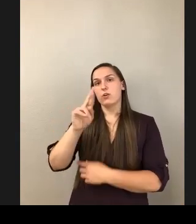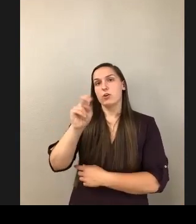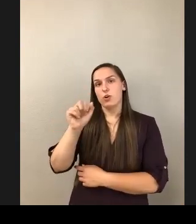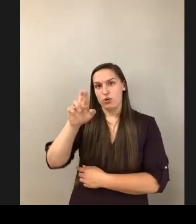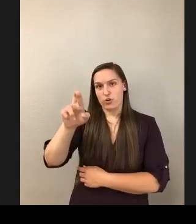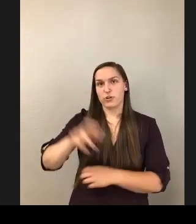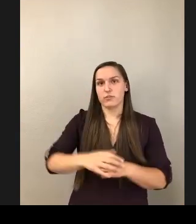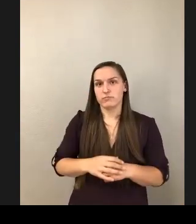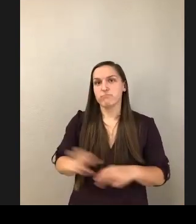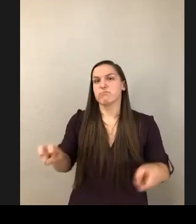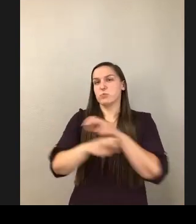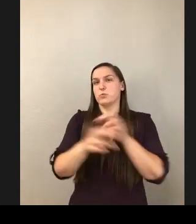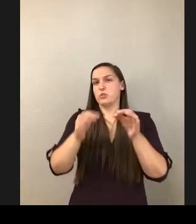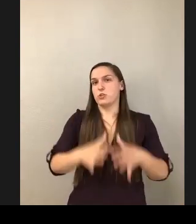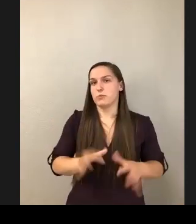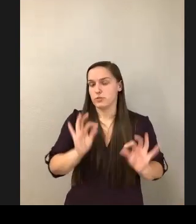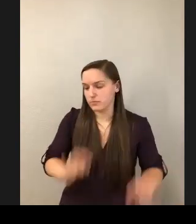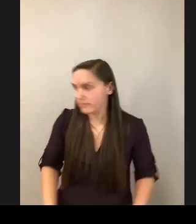Gardner.